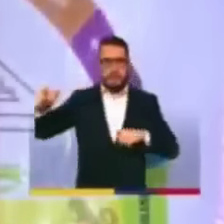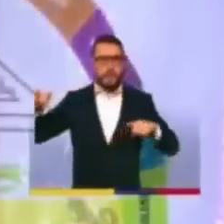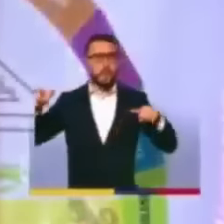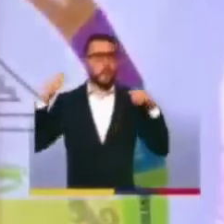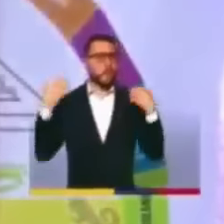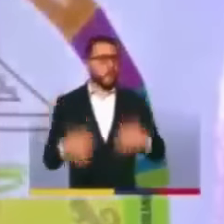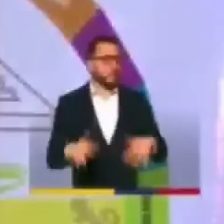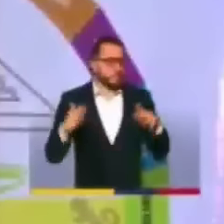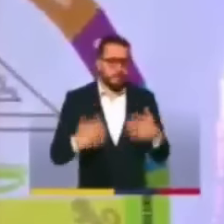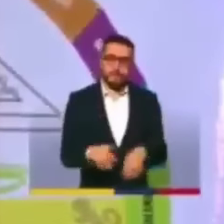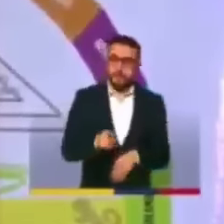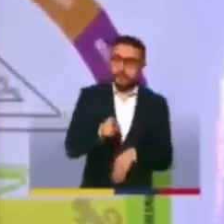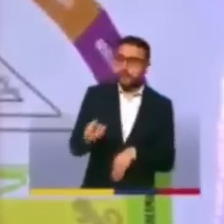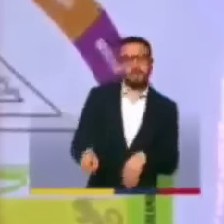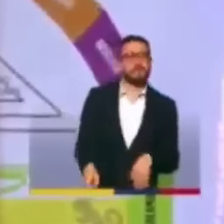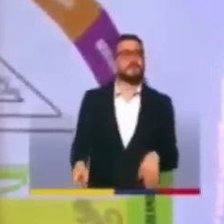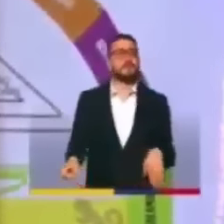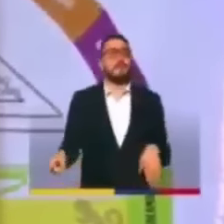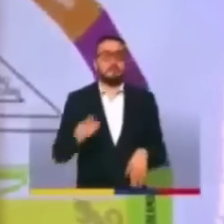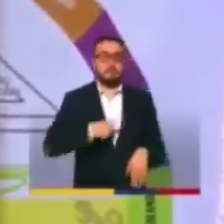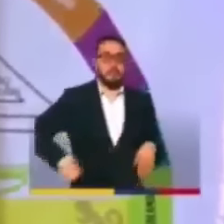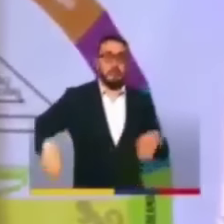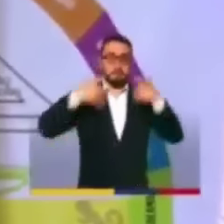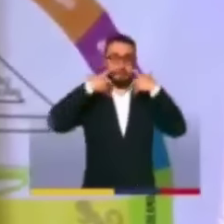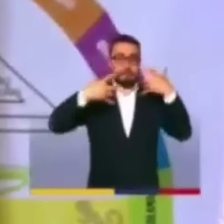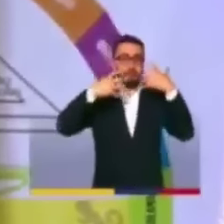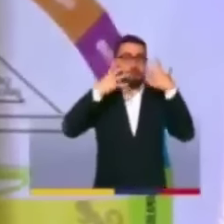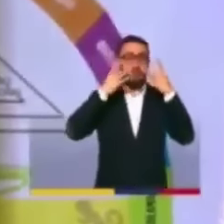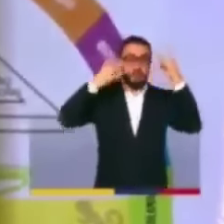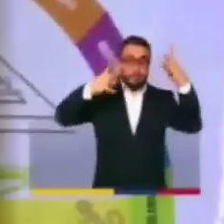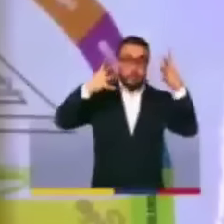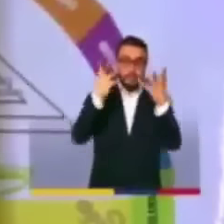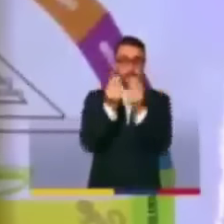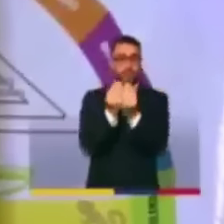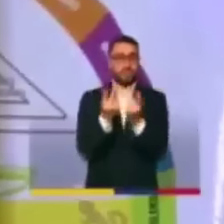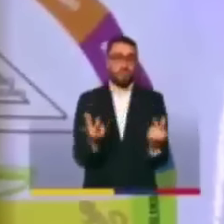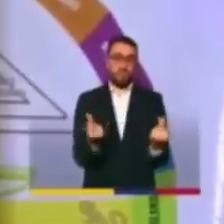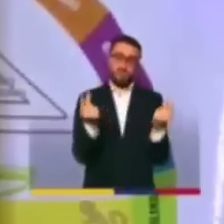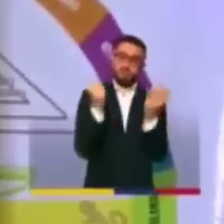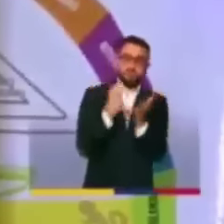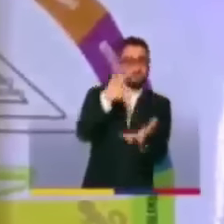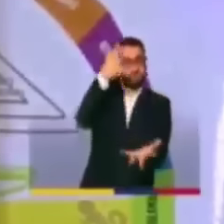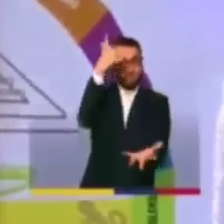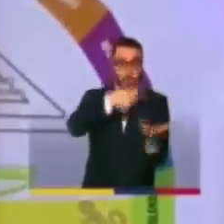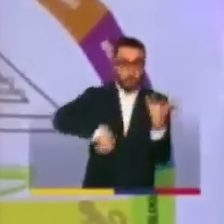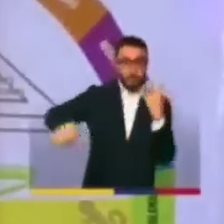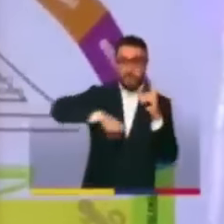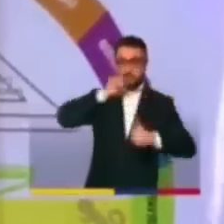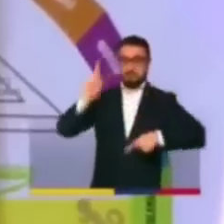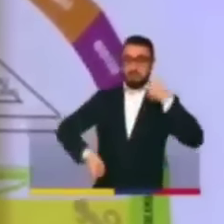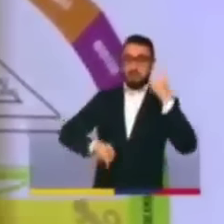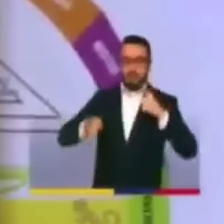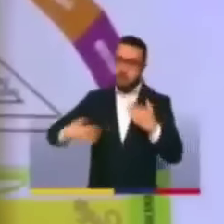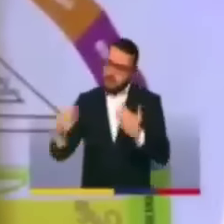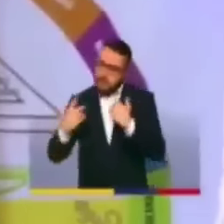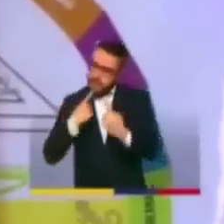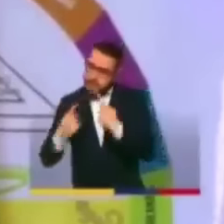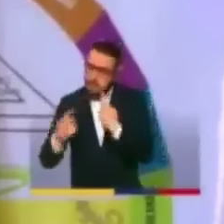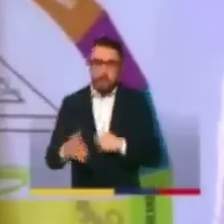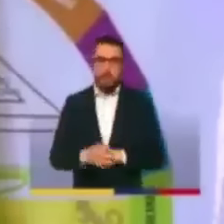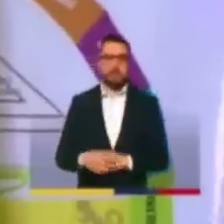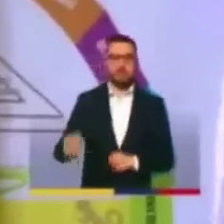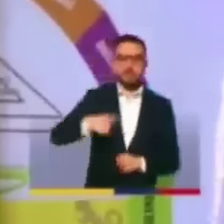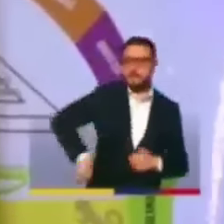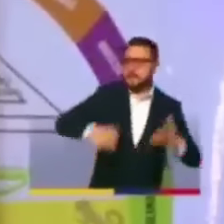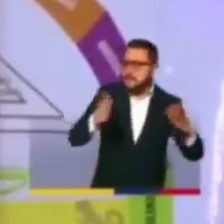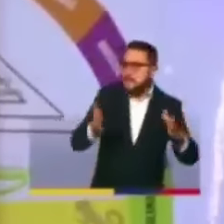desnudó en su capacidad sanguinaria a la oligarquía colombiana, que no fue capaz de dialogar sino de